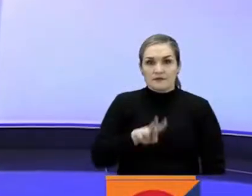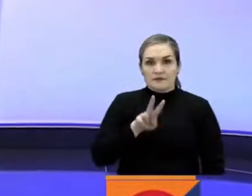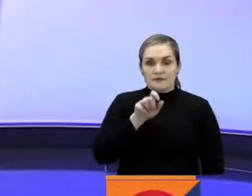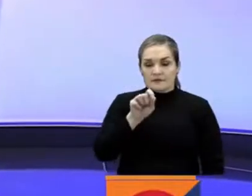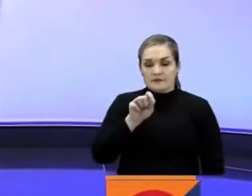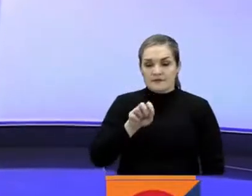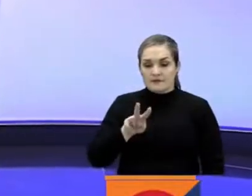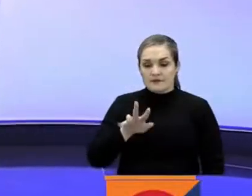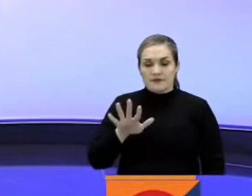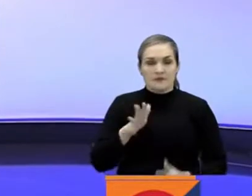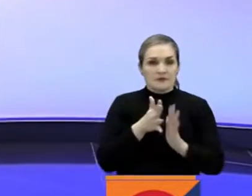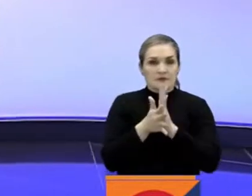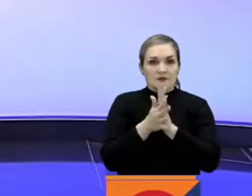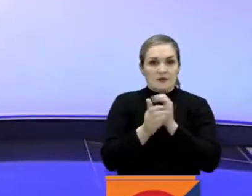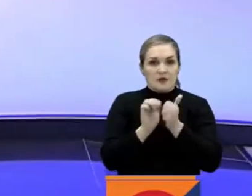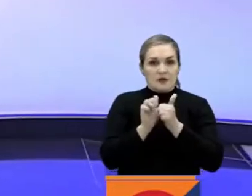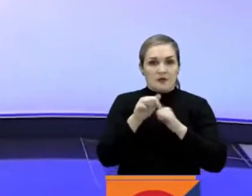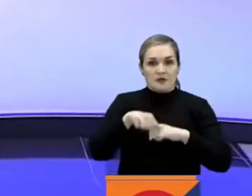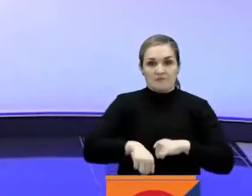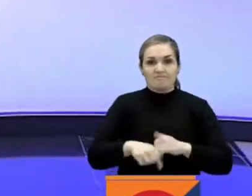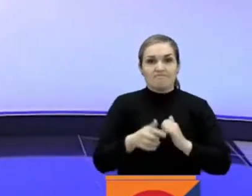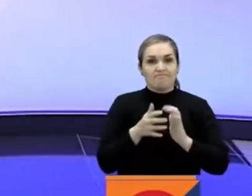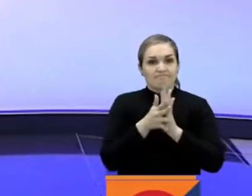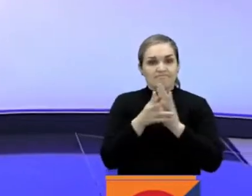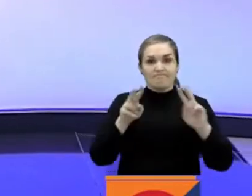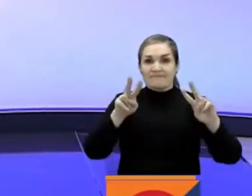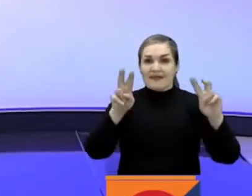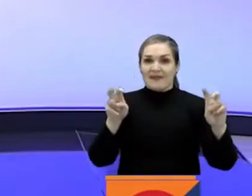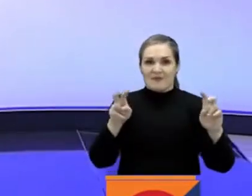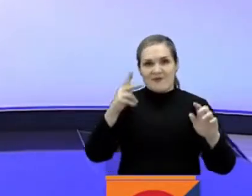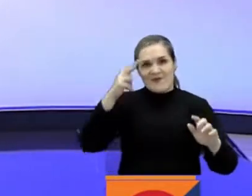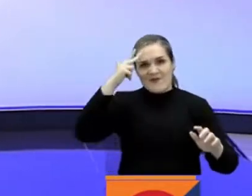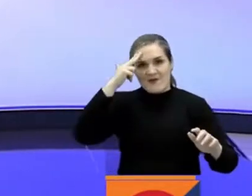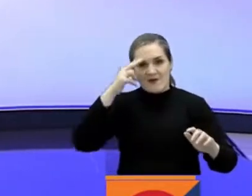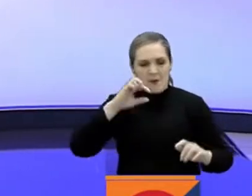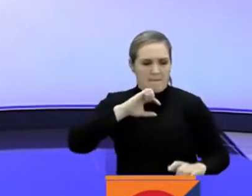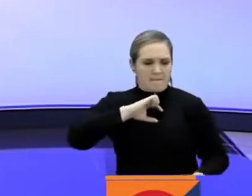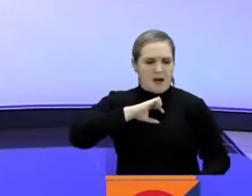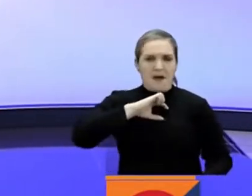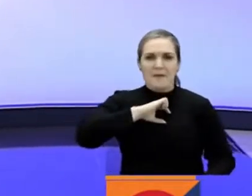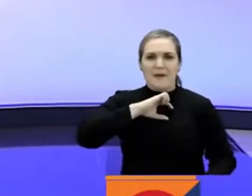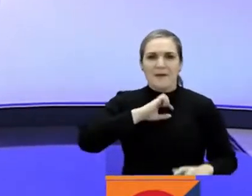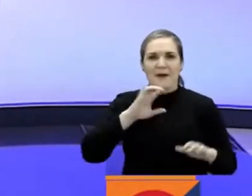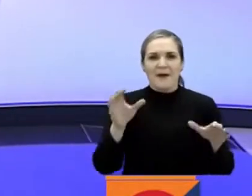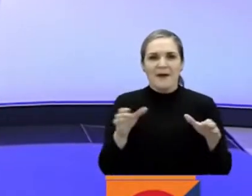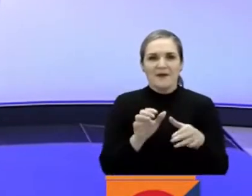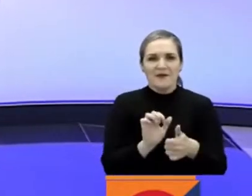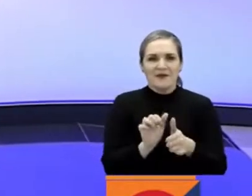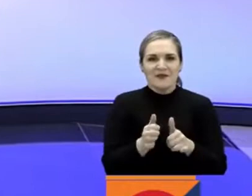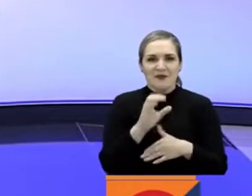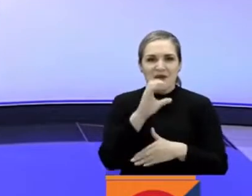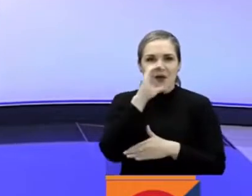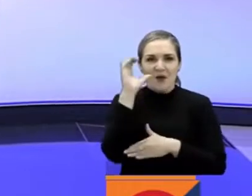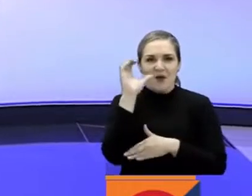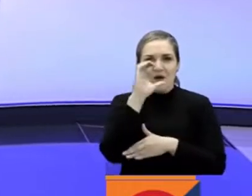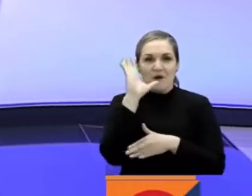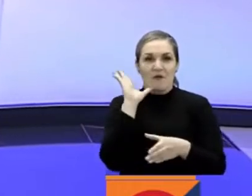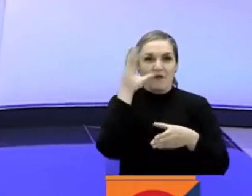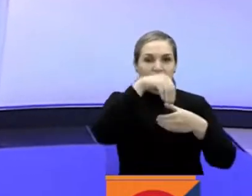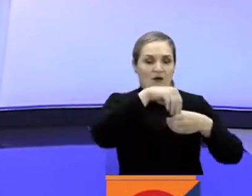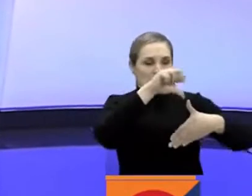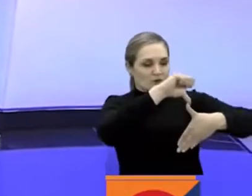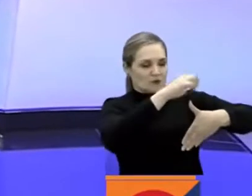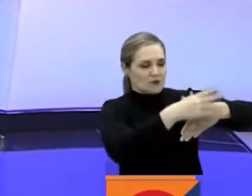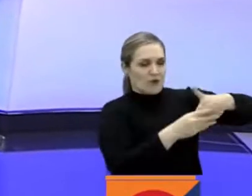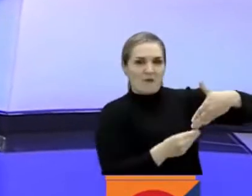7:25 hora de los deportes con Camilo. Hay que hablar, por supuesto, de las medallas de nuestros deportistas colombianos en los Juegos Suramericanos